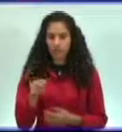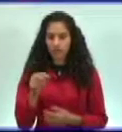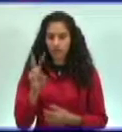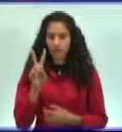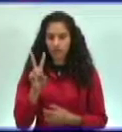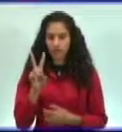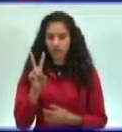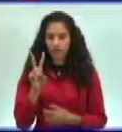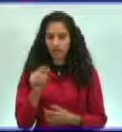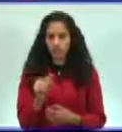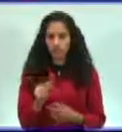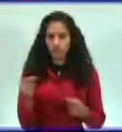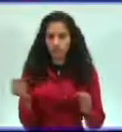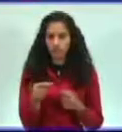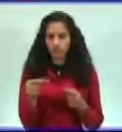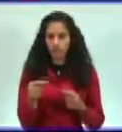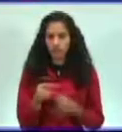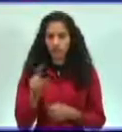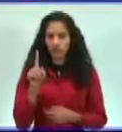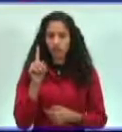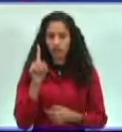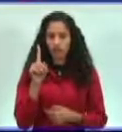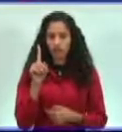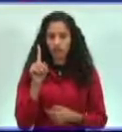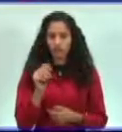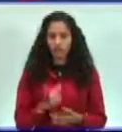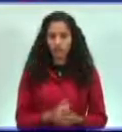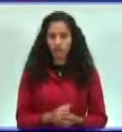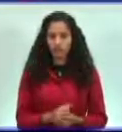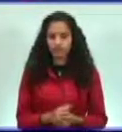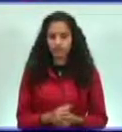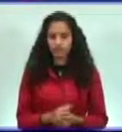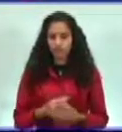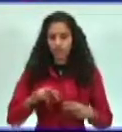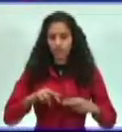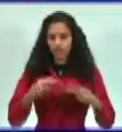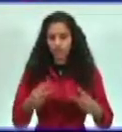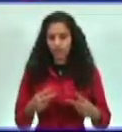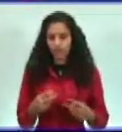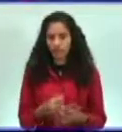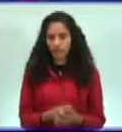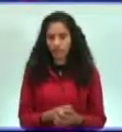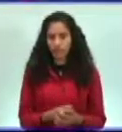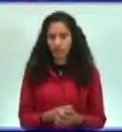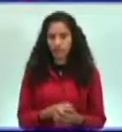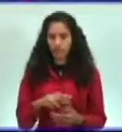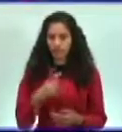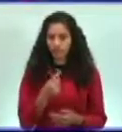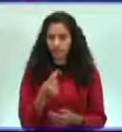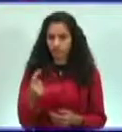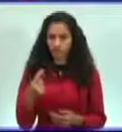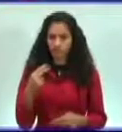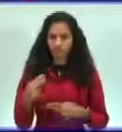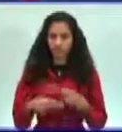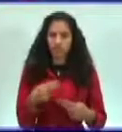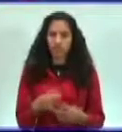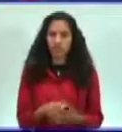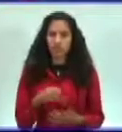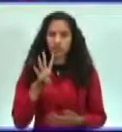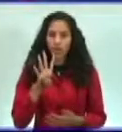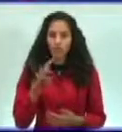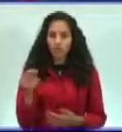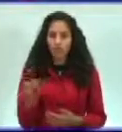menos 2 es igual a 1. Repitan las igualdades que hemos formado.